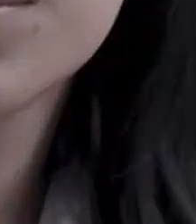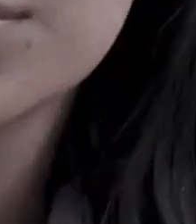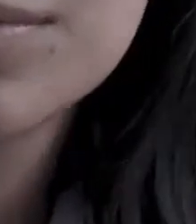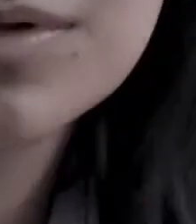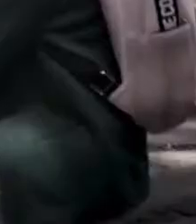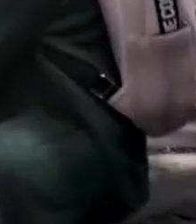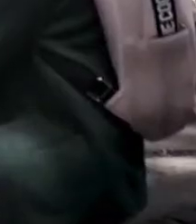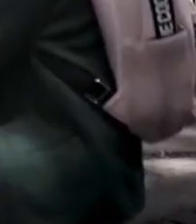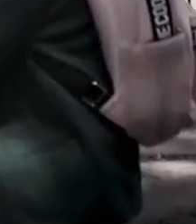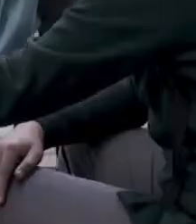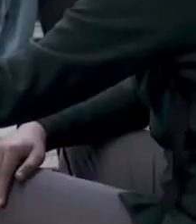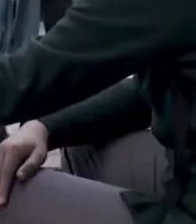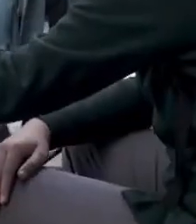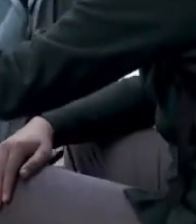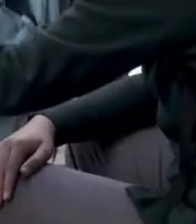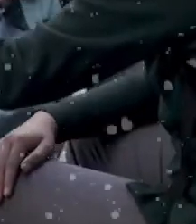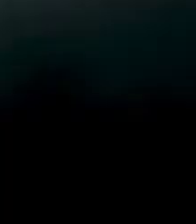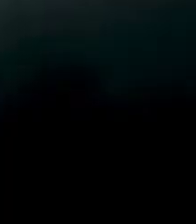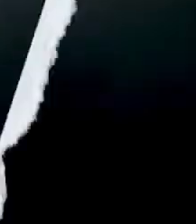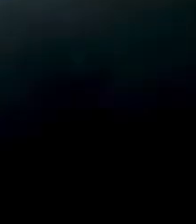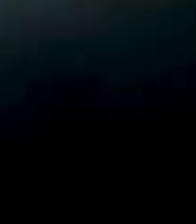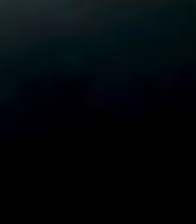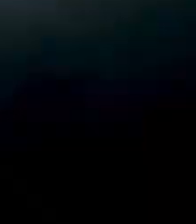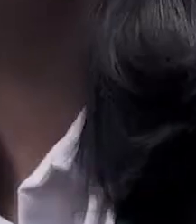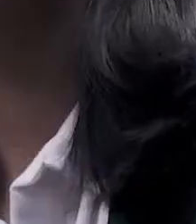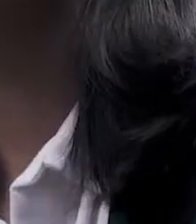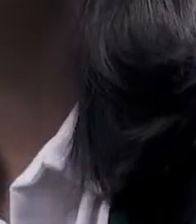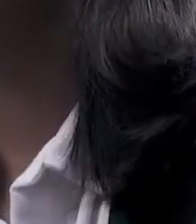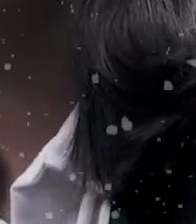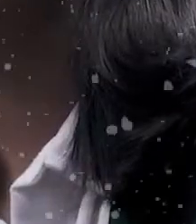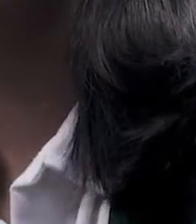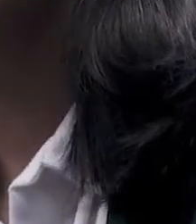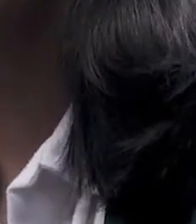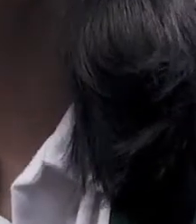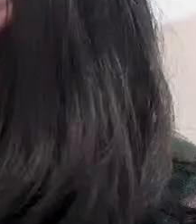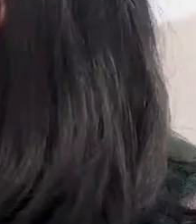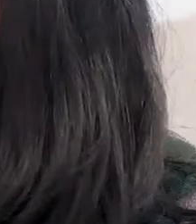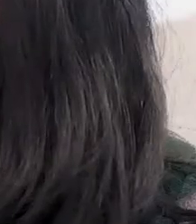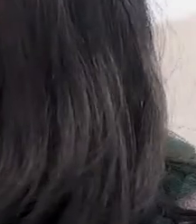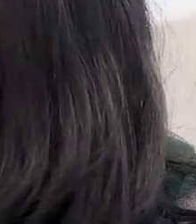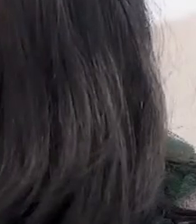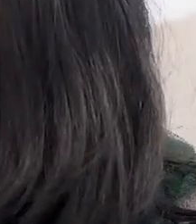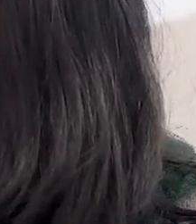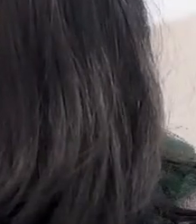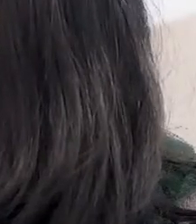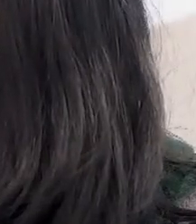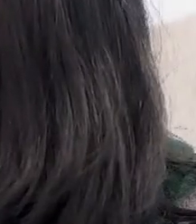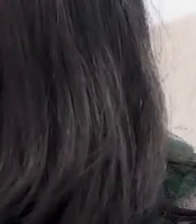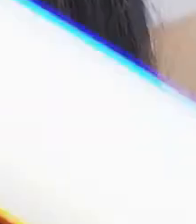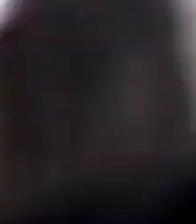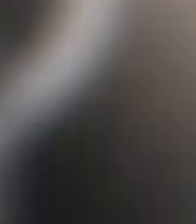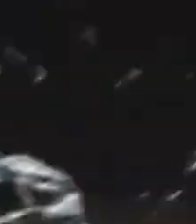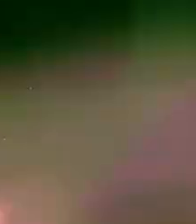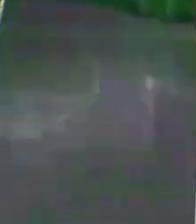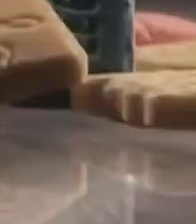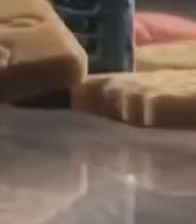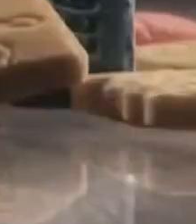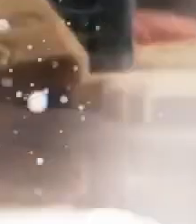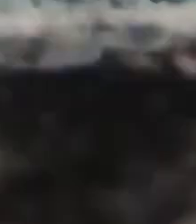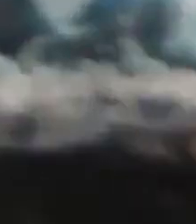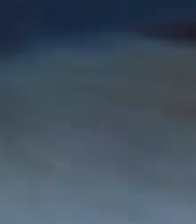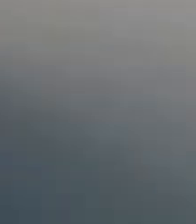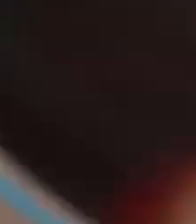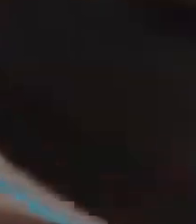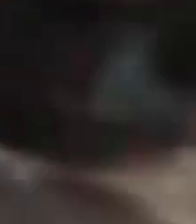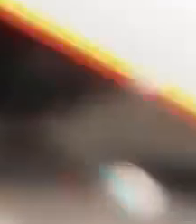Si te sientes mal y alguien te ofrece una tacha para animarte, no aceptes. Puede ser el inicio de una adicción muy peligrosa.